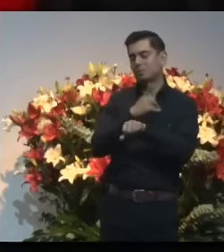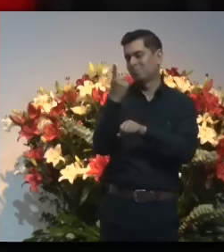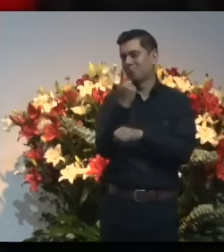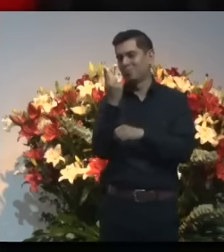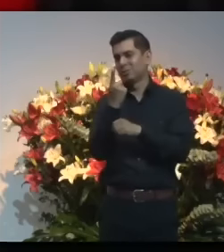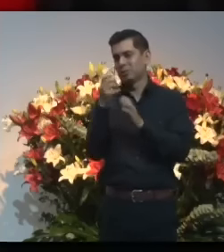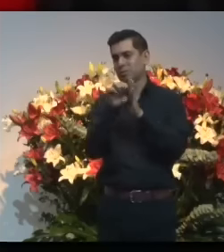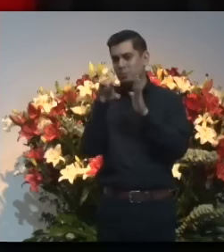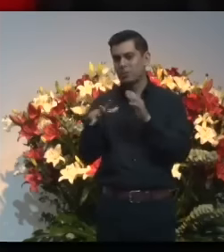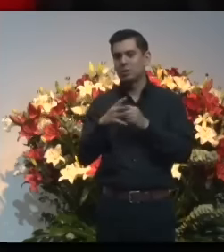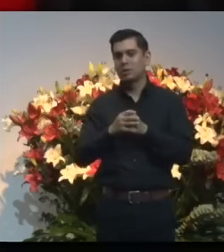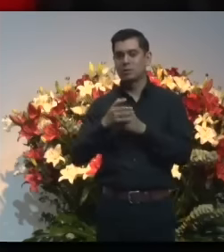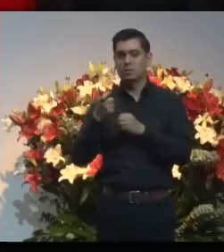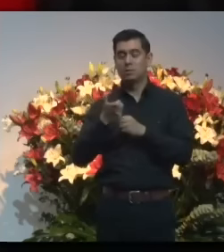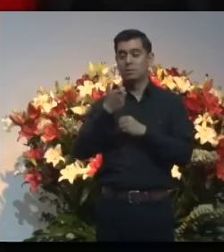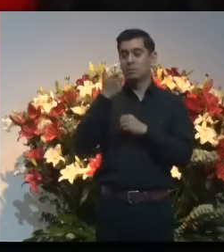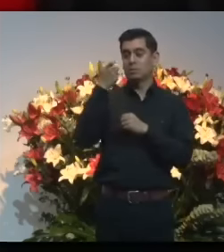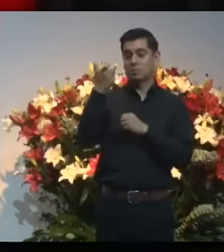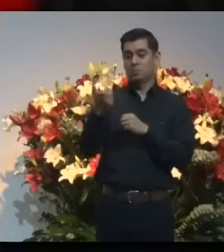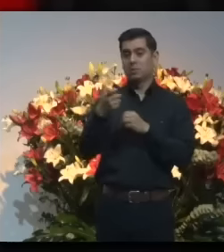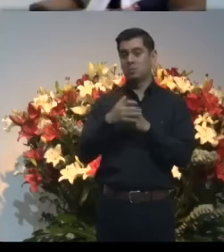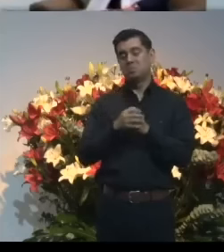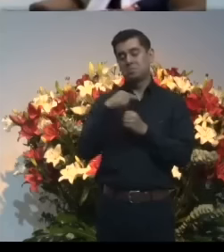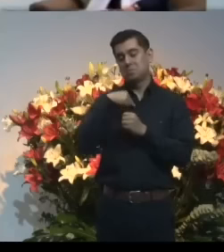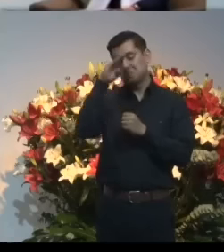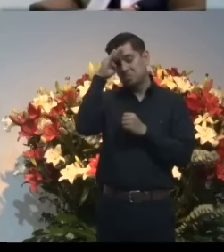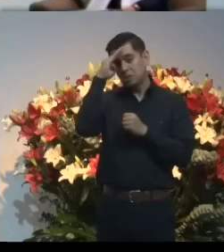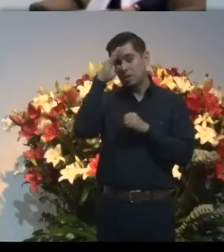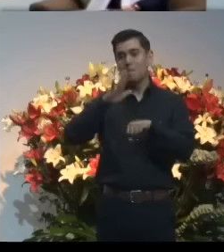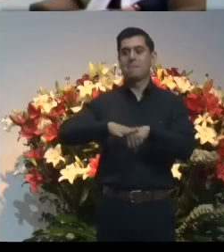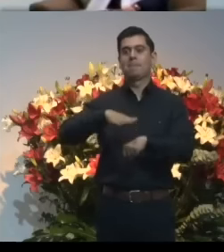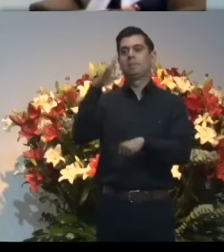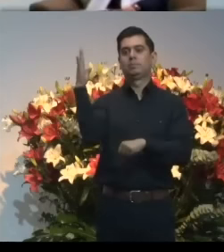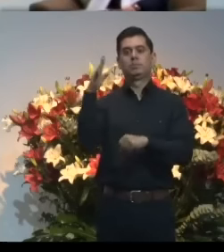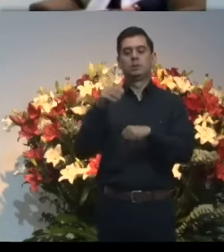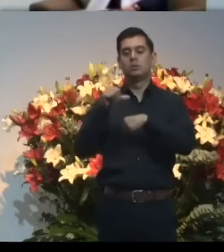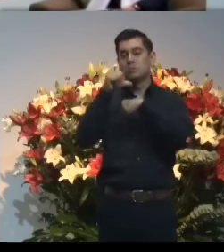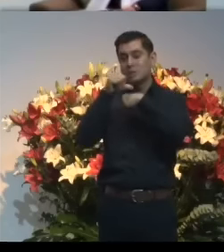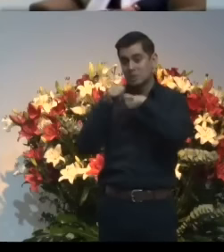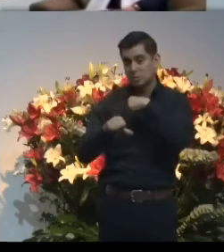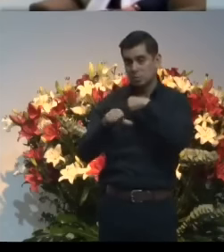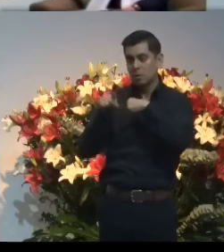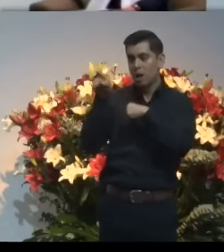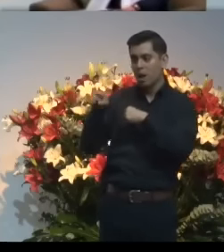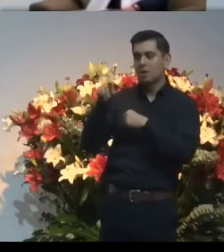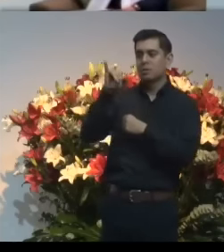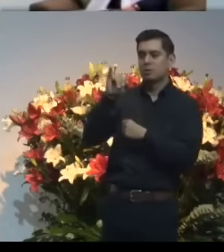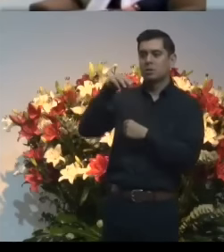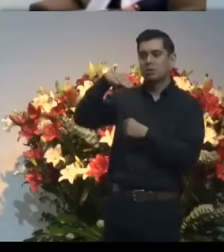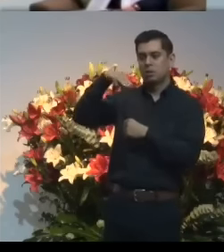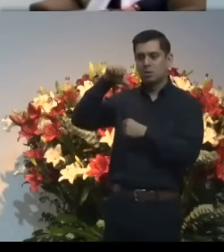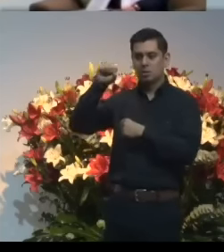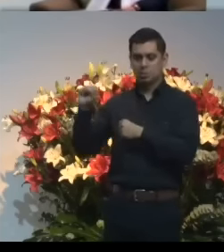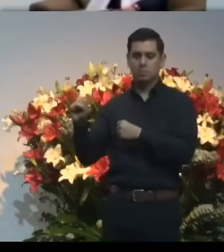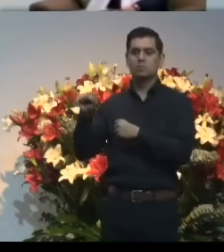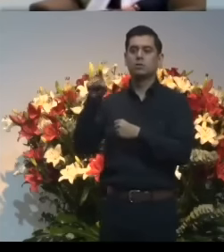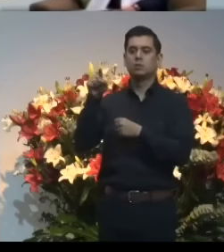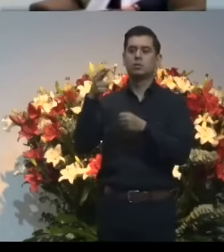cuántas da, te aseguro que es fácil al doble el costo de una cirugía en el Seguro Social. Precios